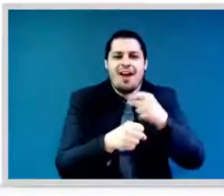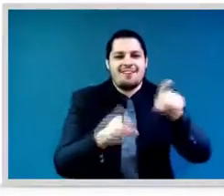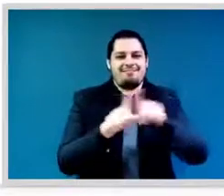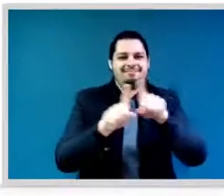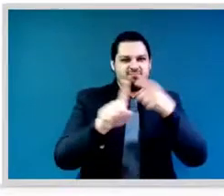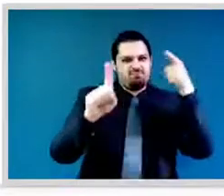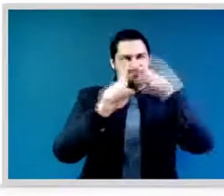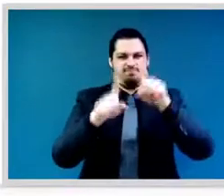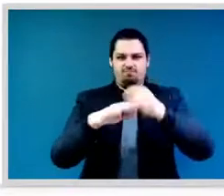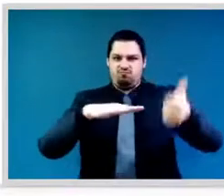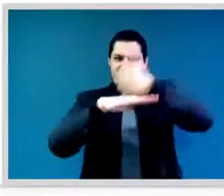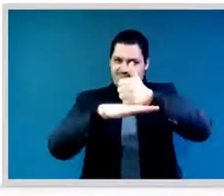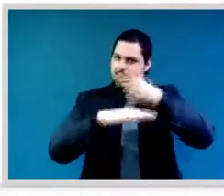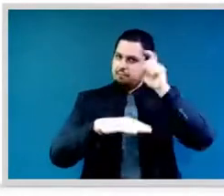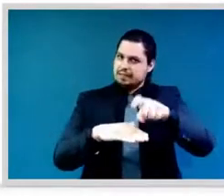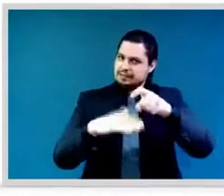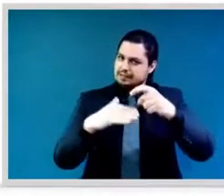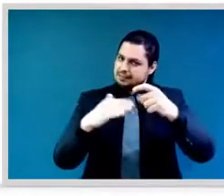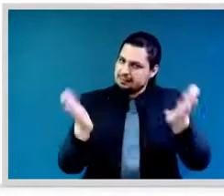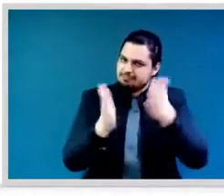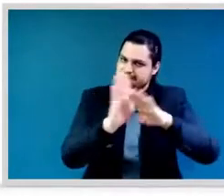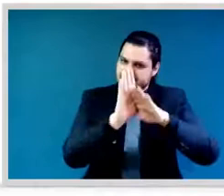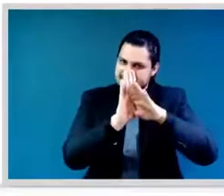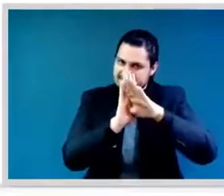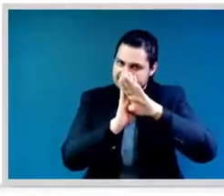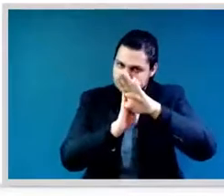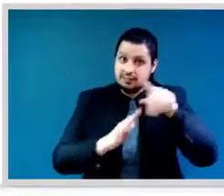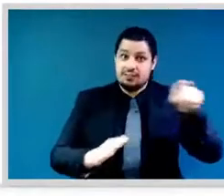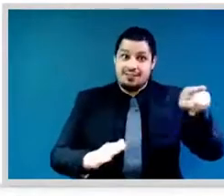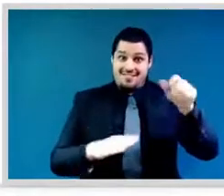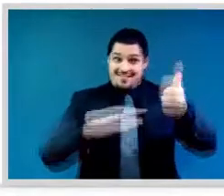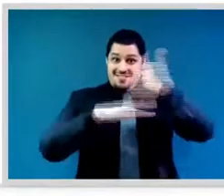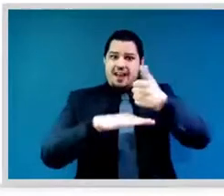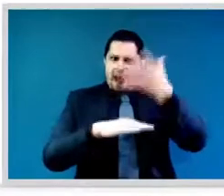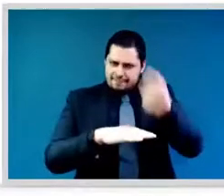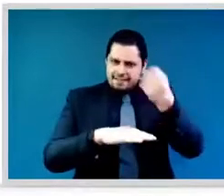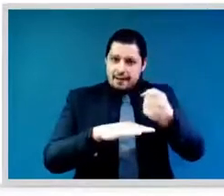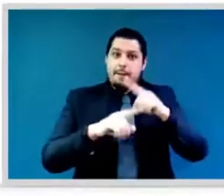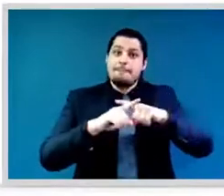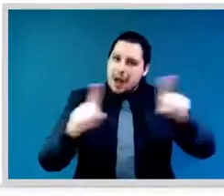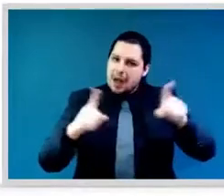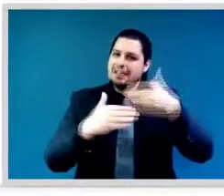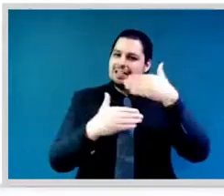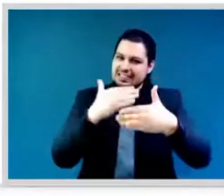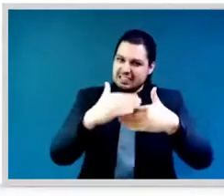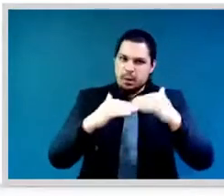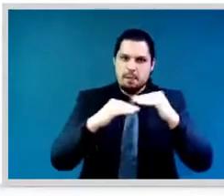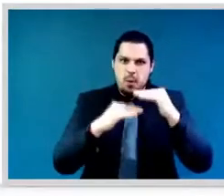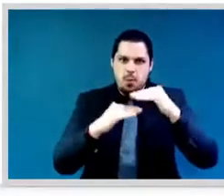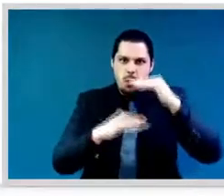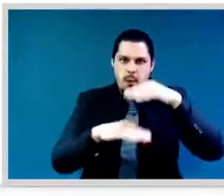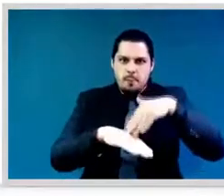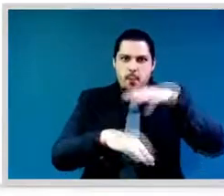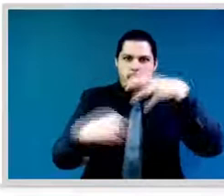décadas, sino también fortalecer nuevas generaciones en la lucha por la dignificación